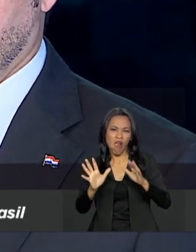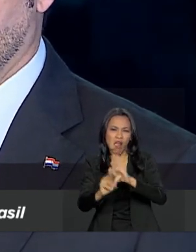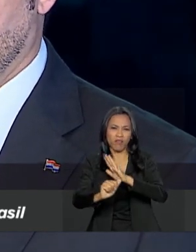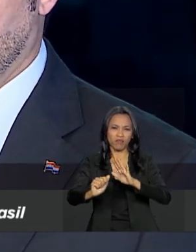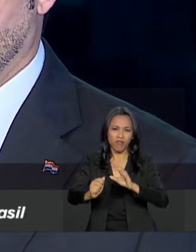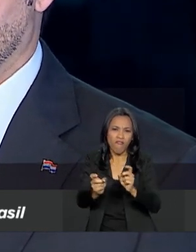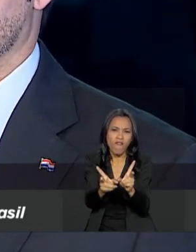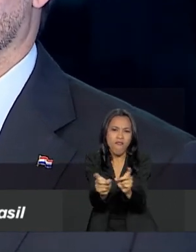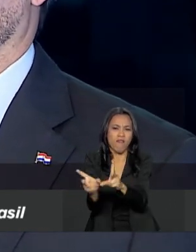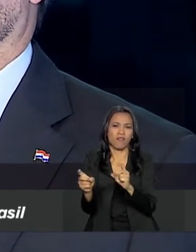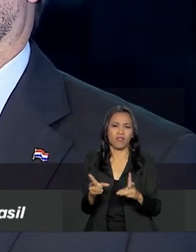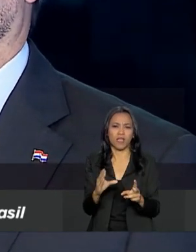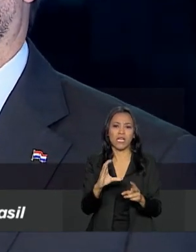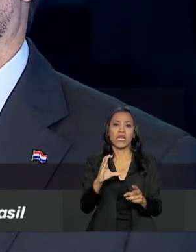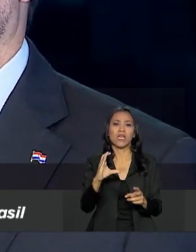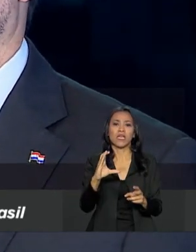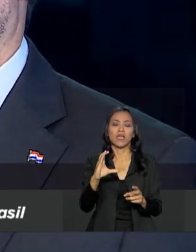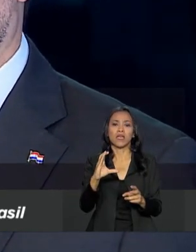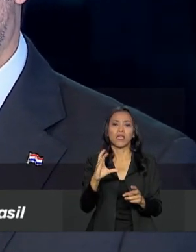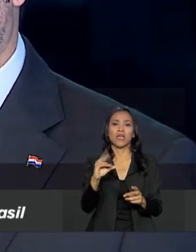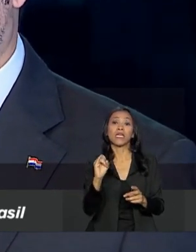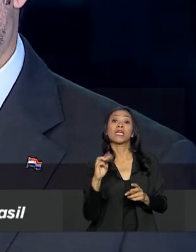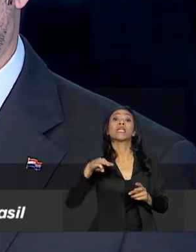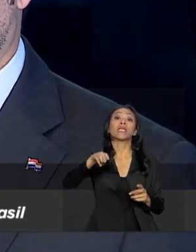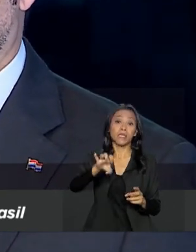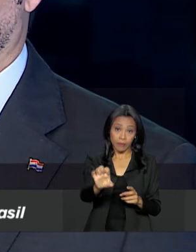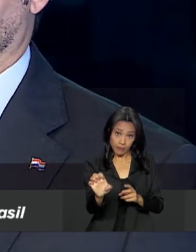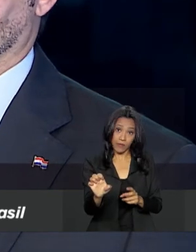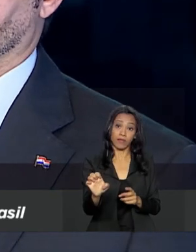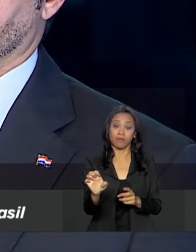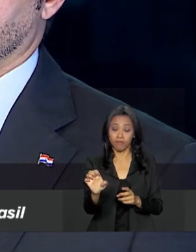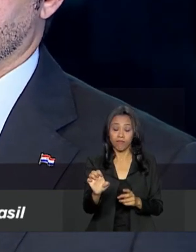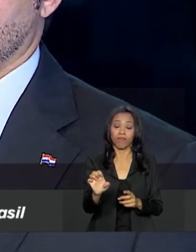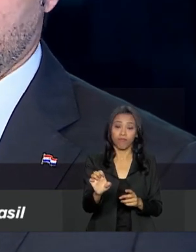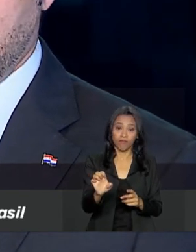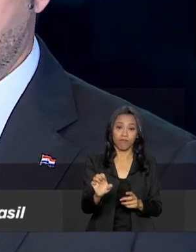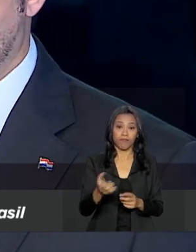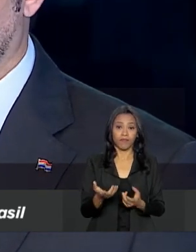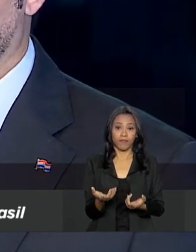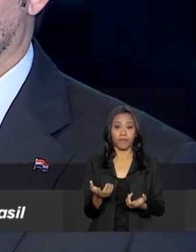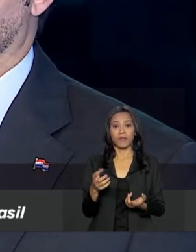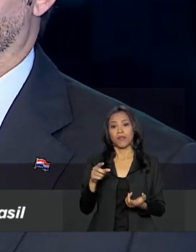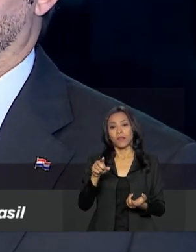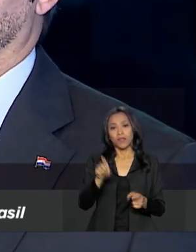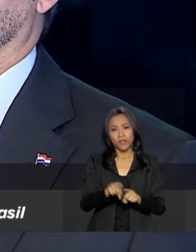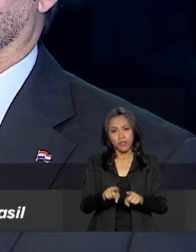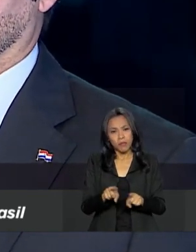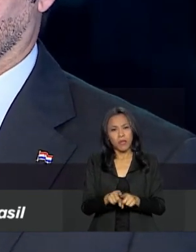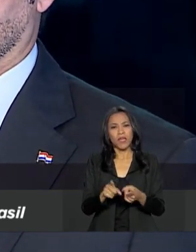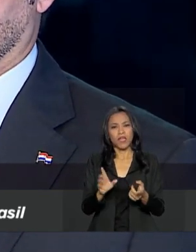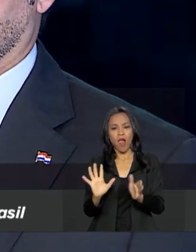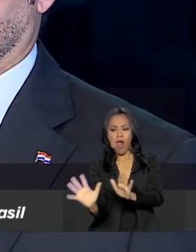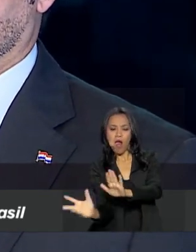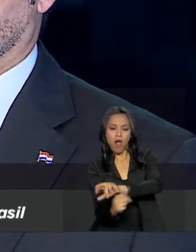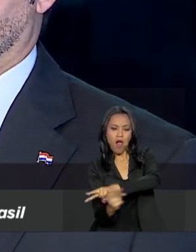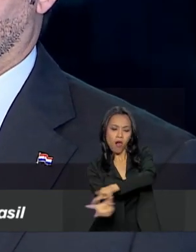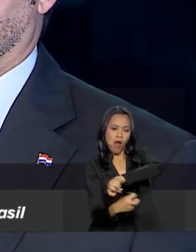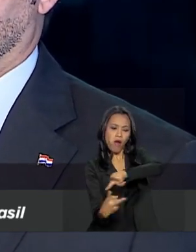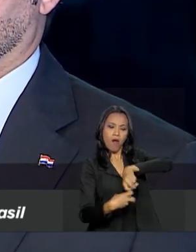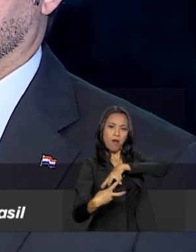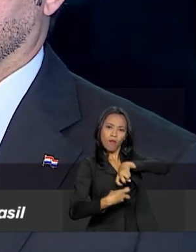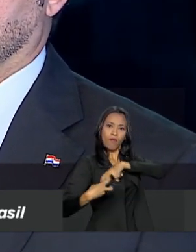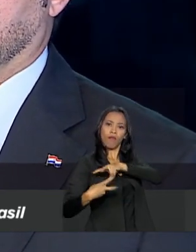el tráfico de drogas, el crimen organizado, lavado de dinero, que